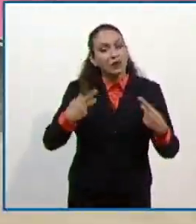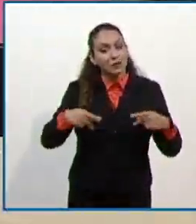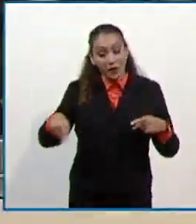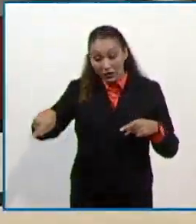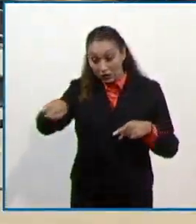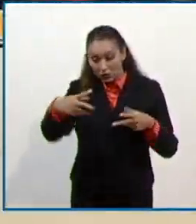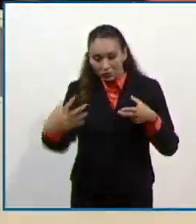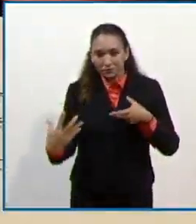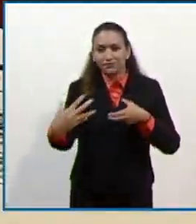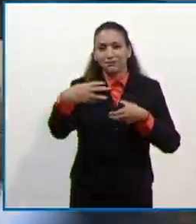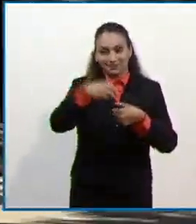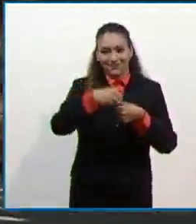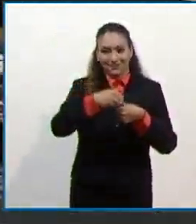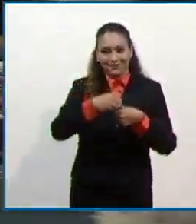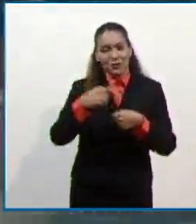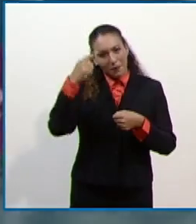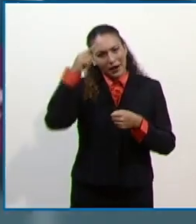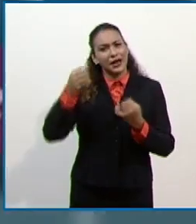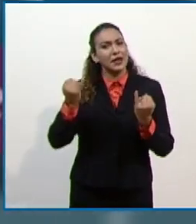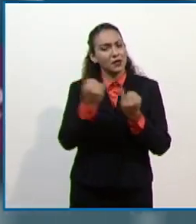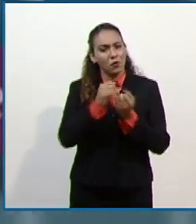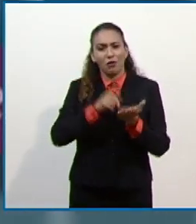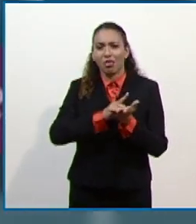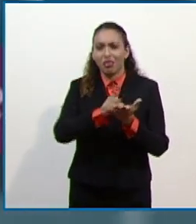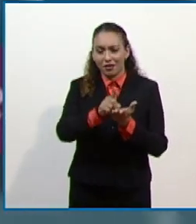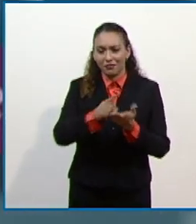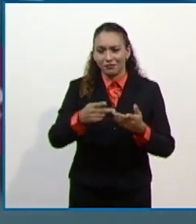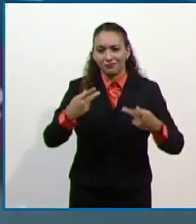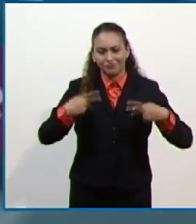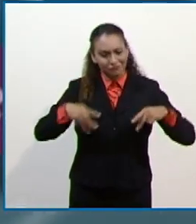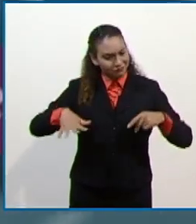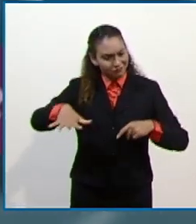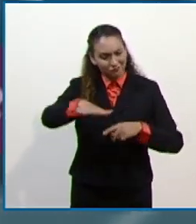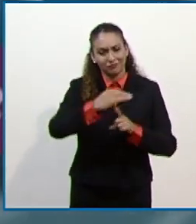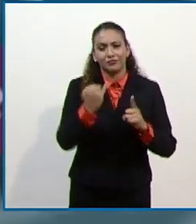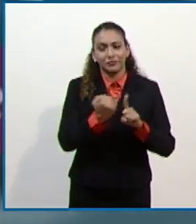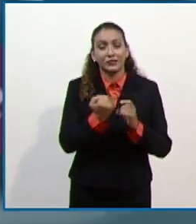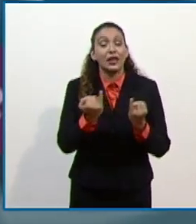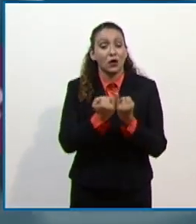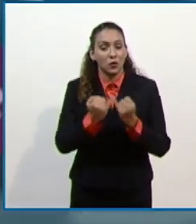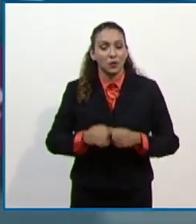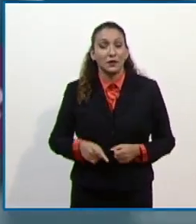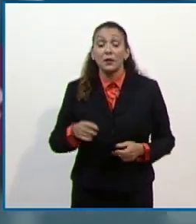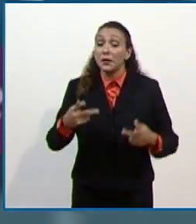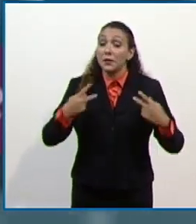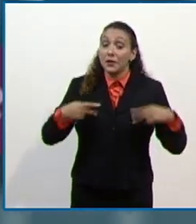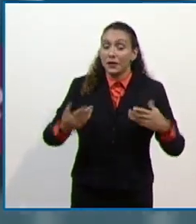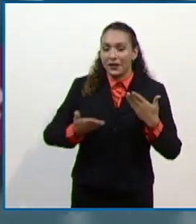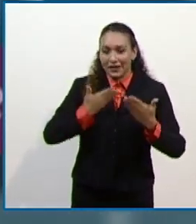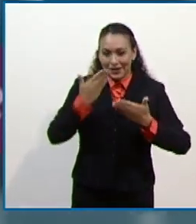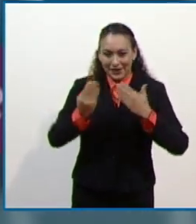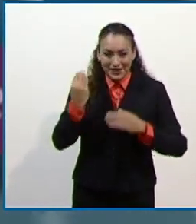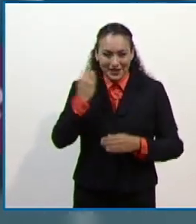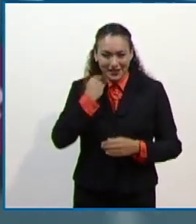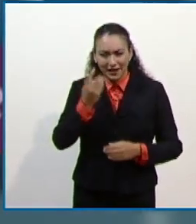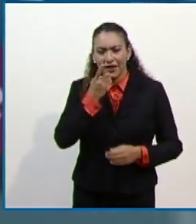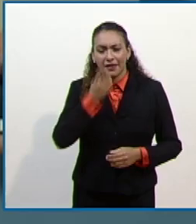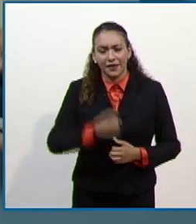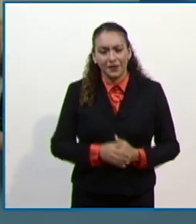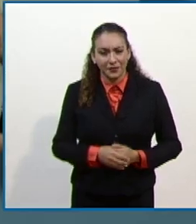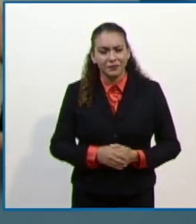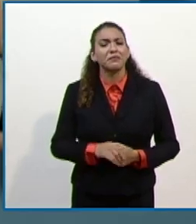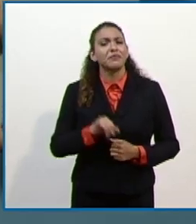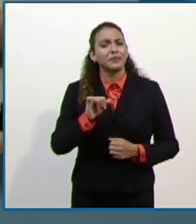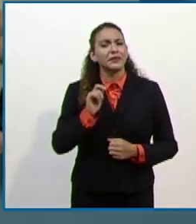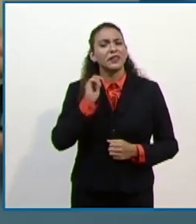derechos. Esto aseguró la magistrada Julia García González al impartir una charla a estudiantes de Derecho. Dijo que se puede hablar de la